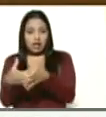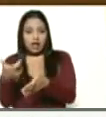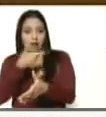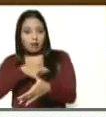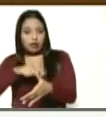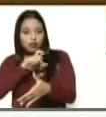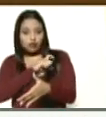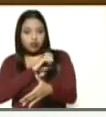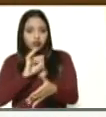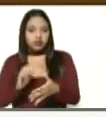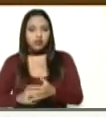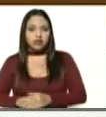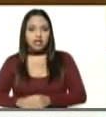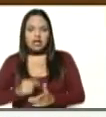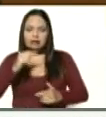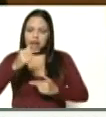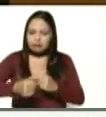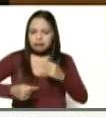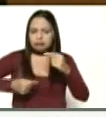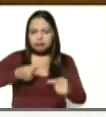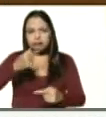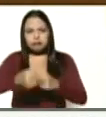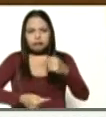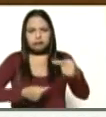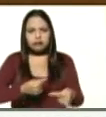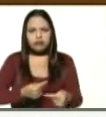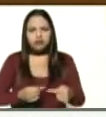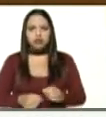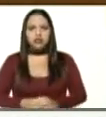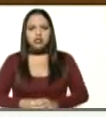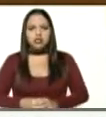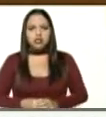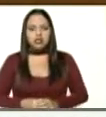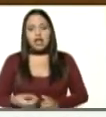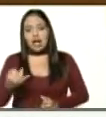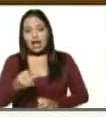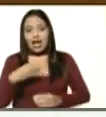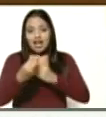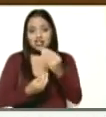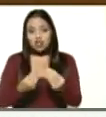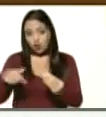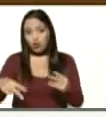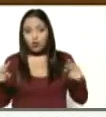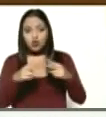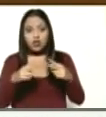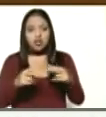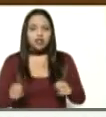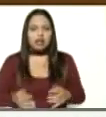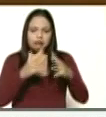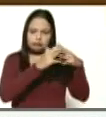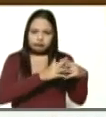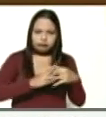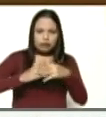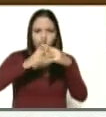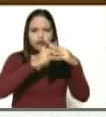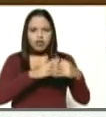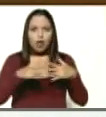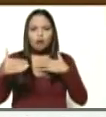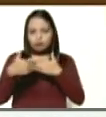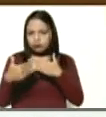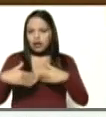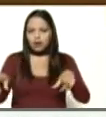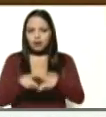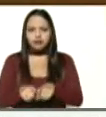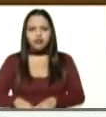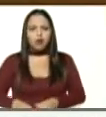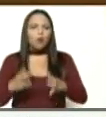bueno, consecutivamente de lo que fue constituyéndose, como lo conocemos hoy, el Imperio Norteamericano.